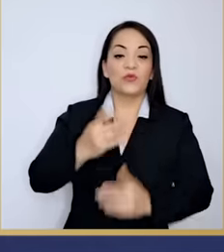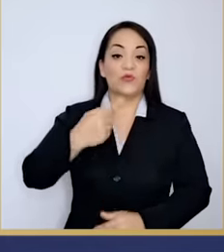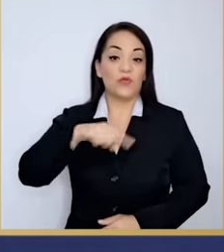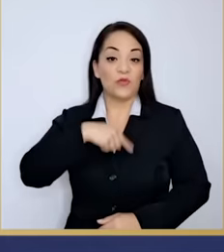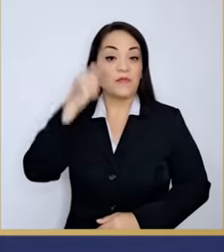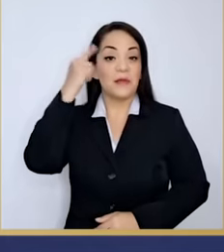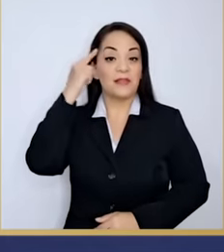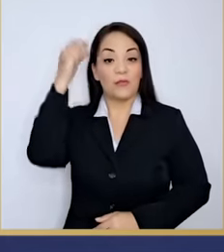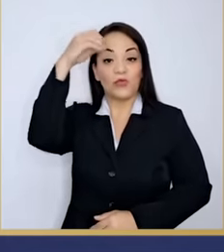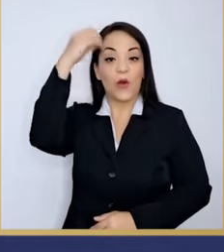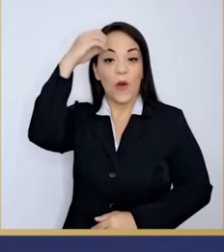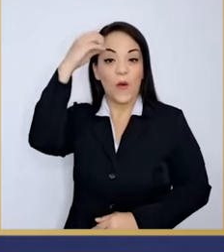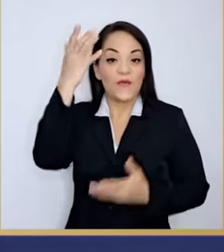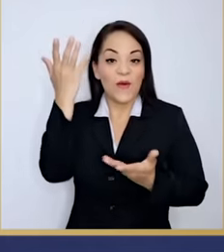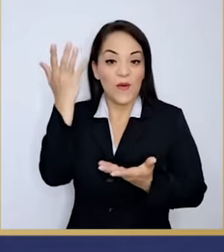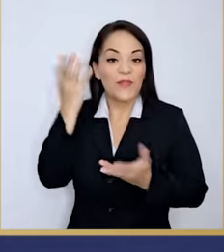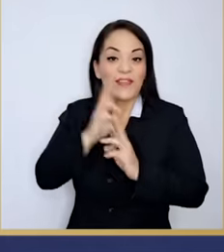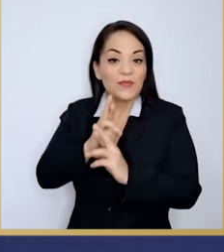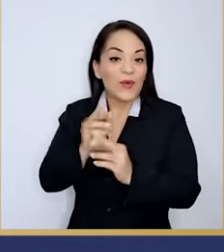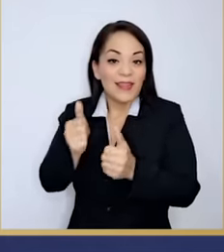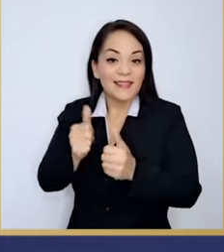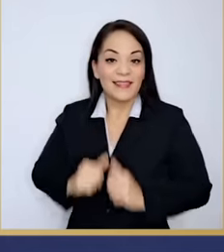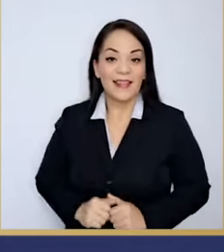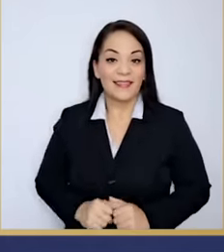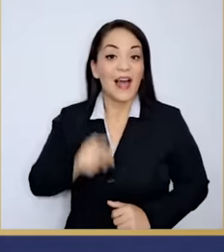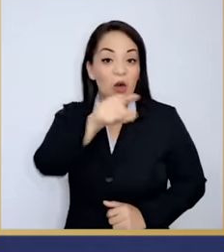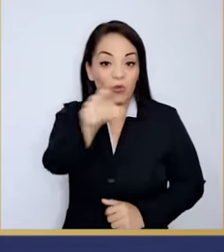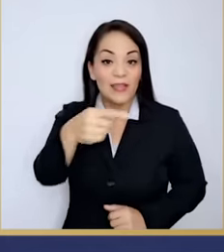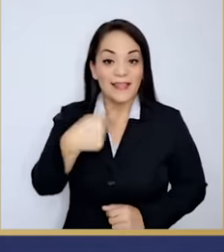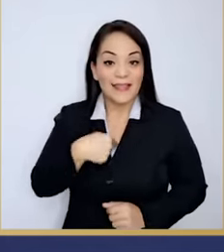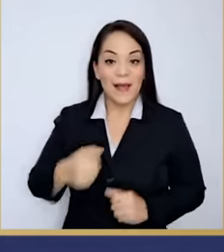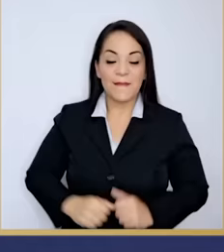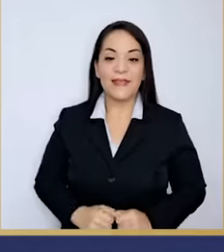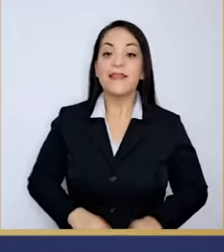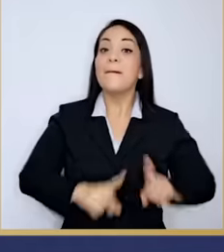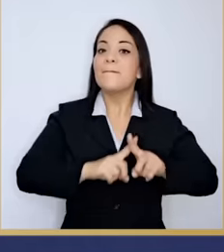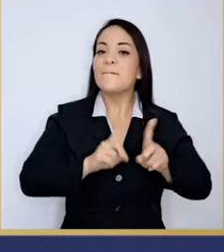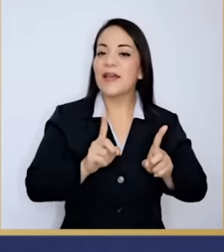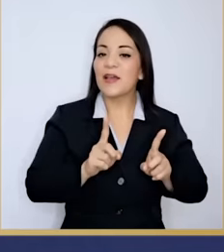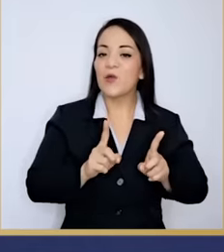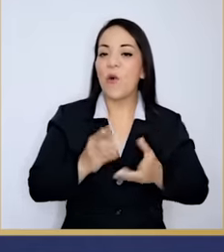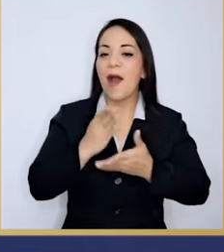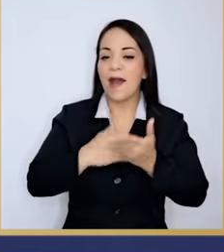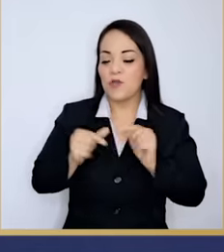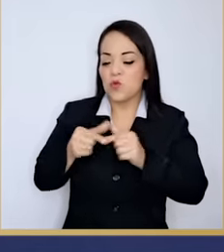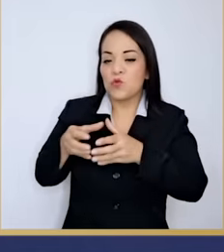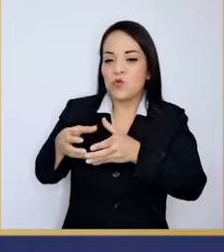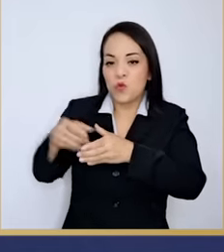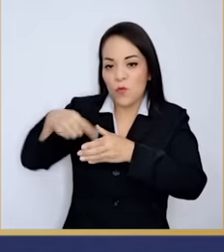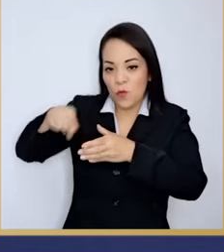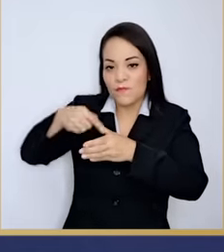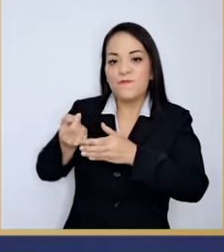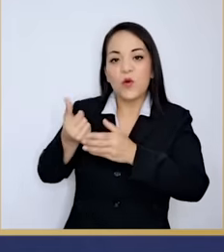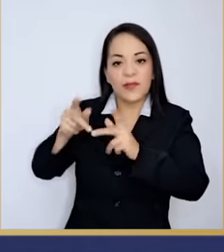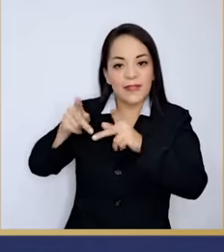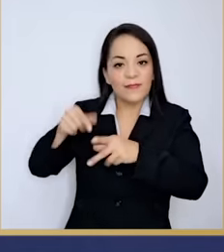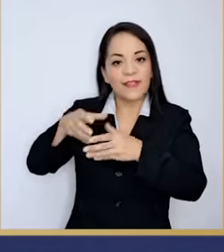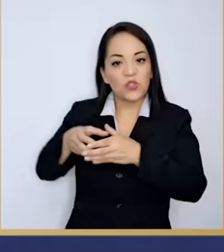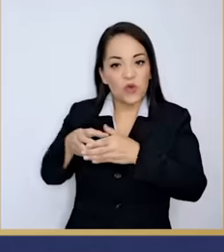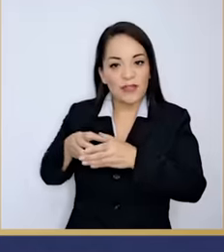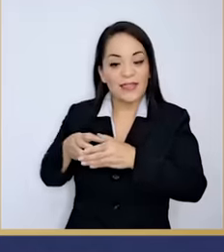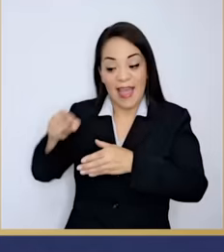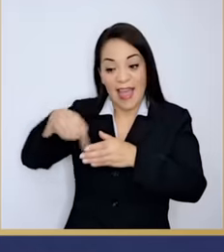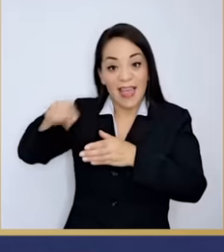nos parecen obvias, a usted y a mí, pero hay algunos